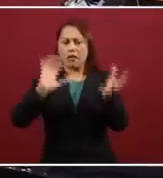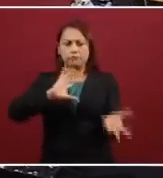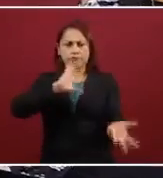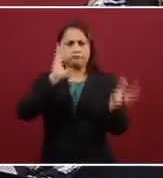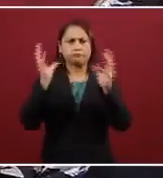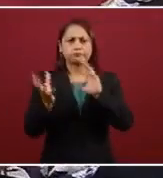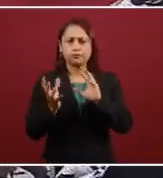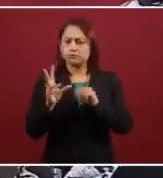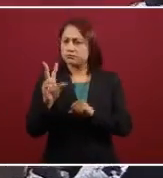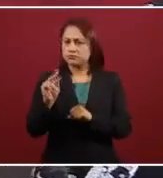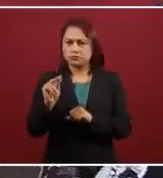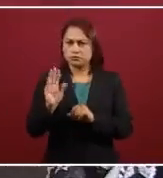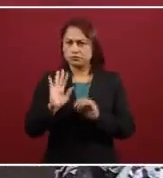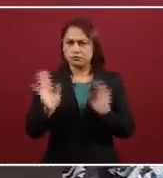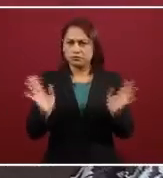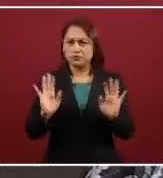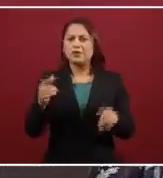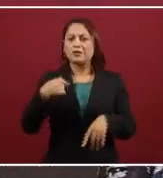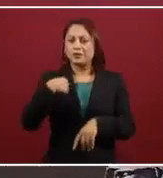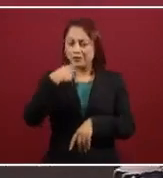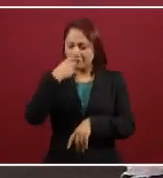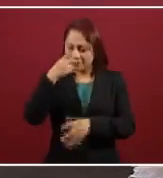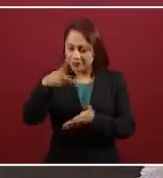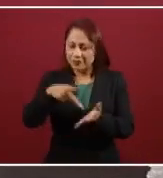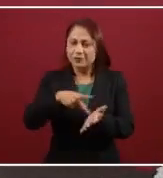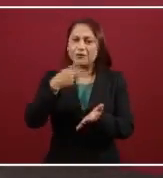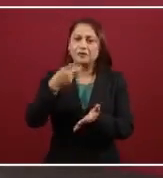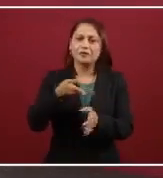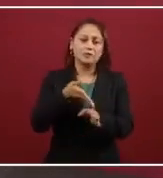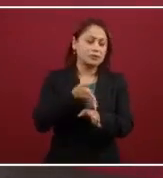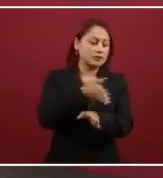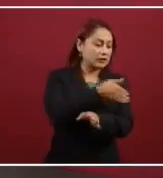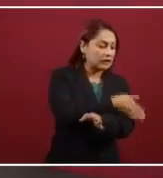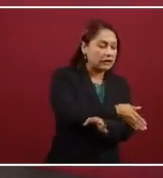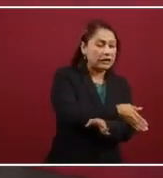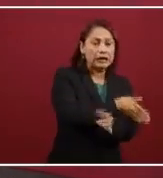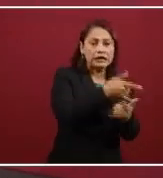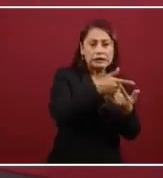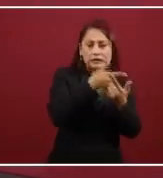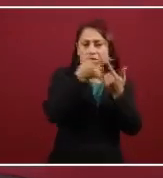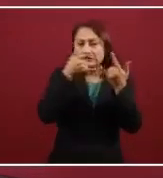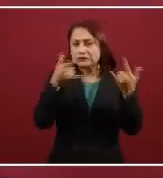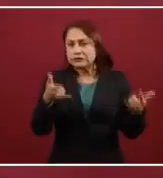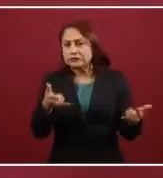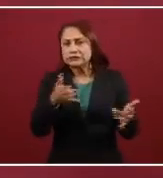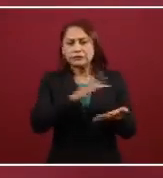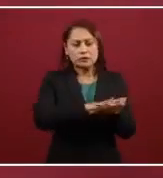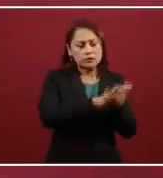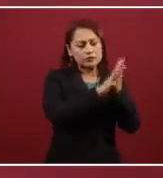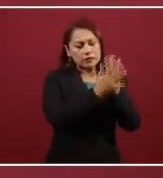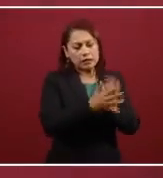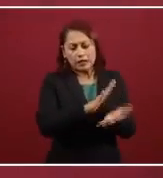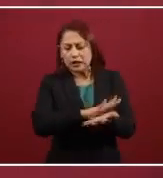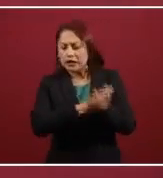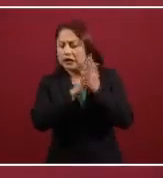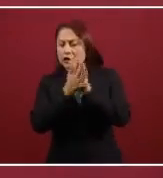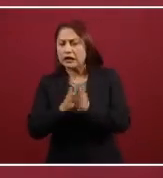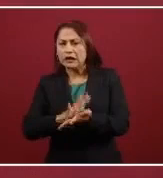Las transformaciones, repito, que han habido han costado vidas